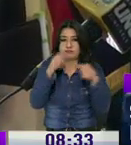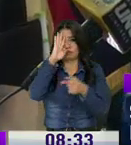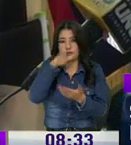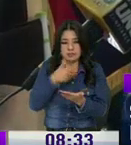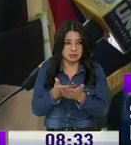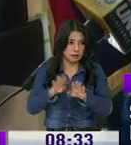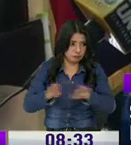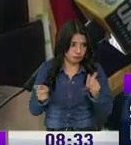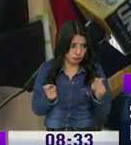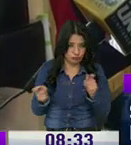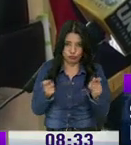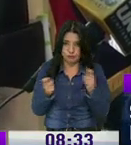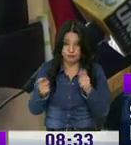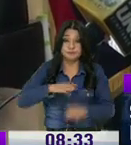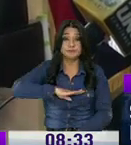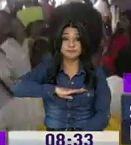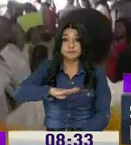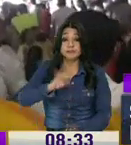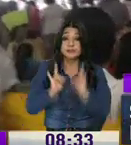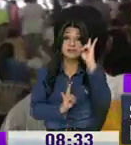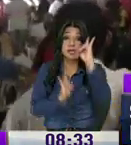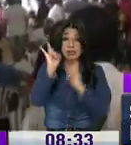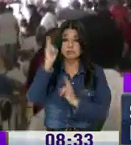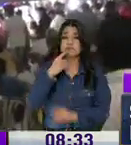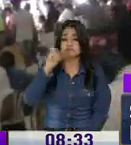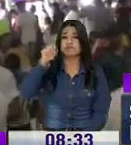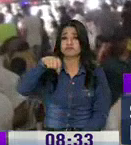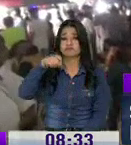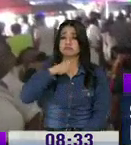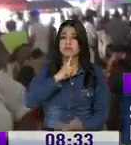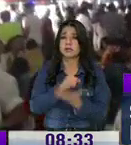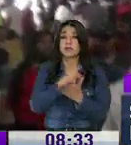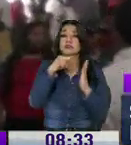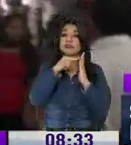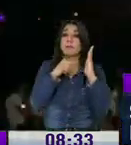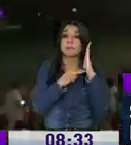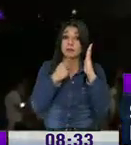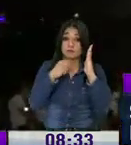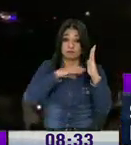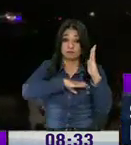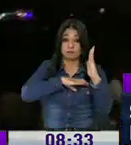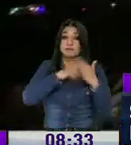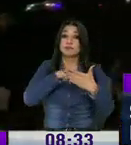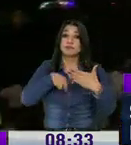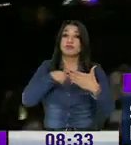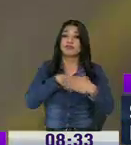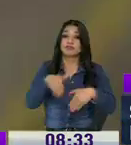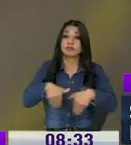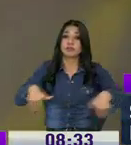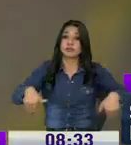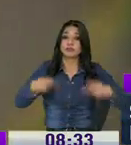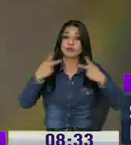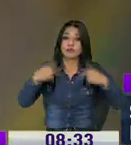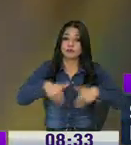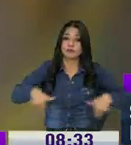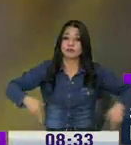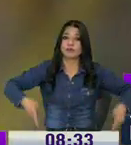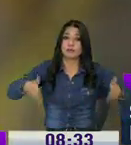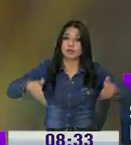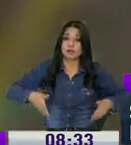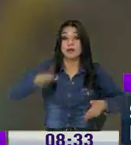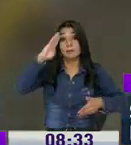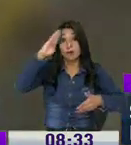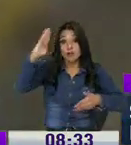de Salinas manifiesta que existe una ordenanza en la que se prohíbe libar en la vía pública. Es por esto que la policía trataba